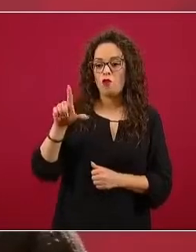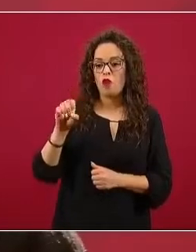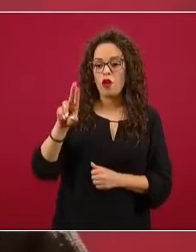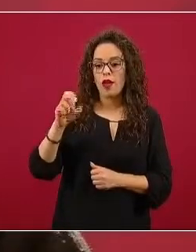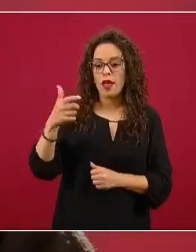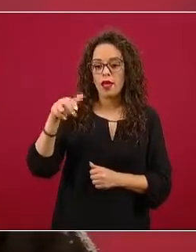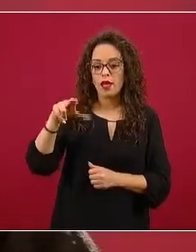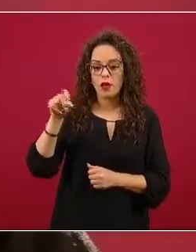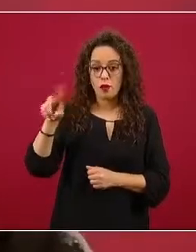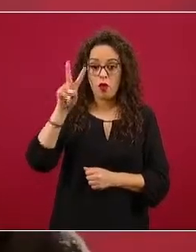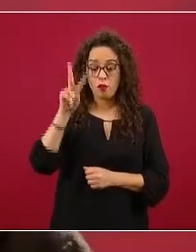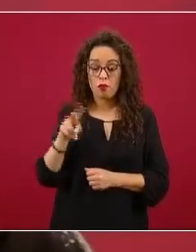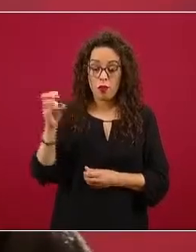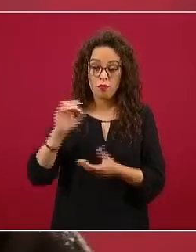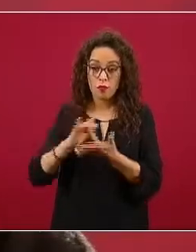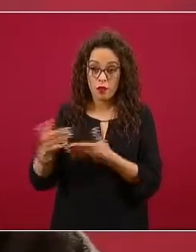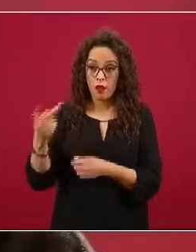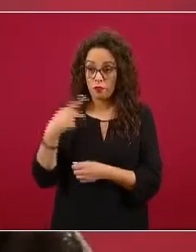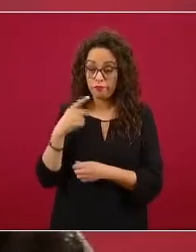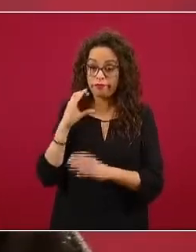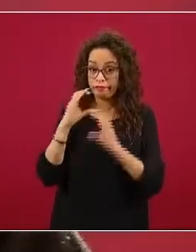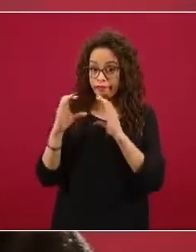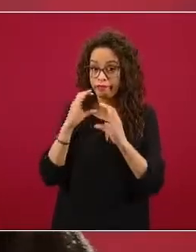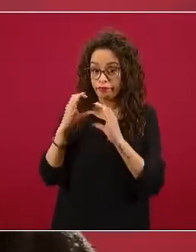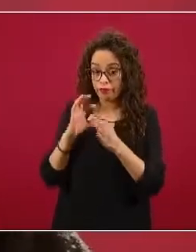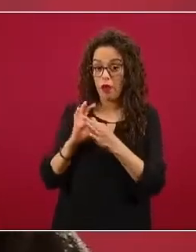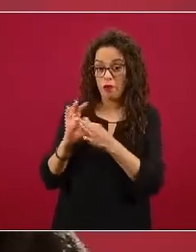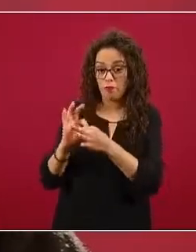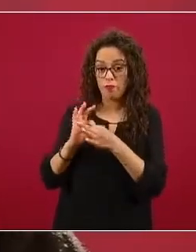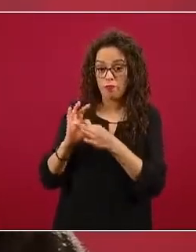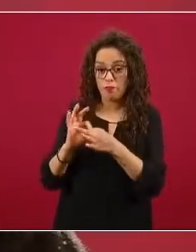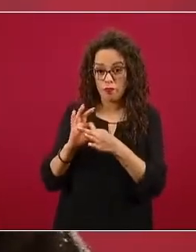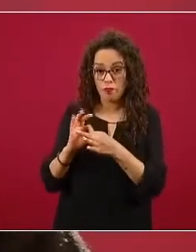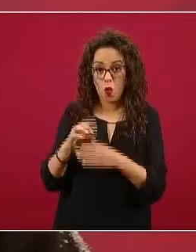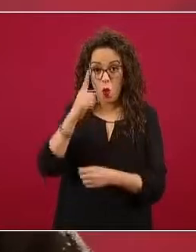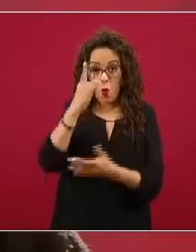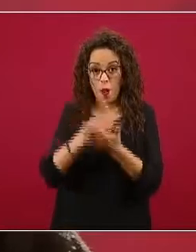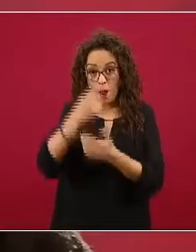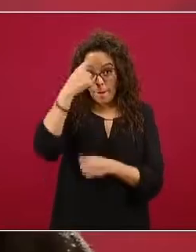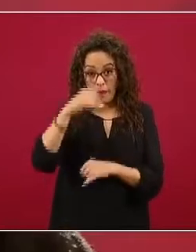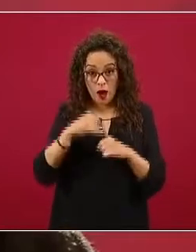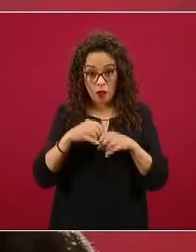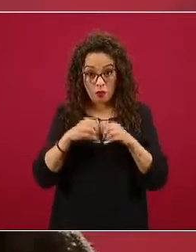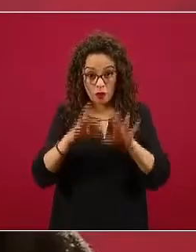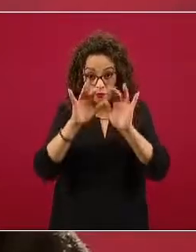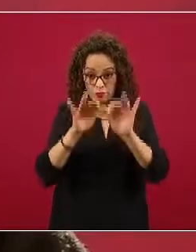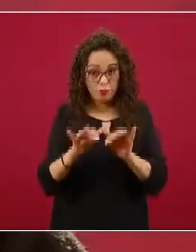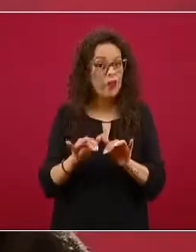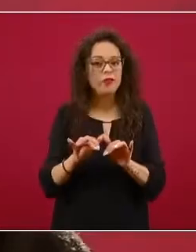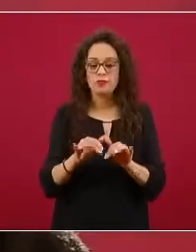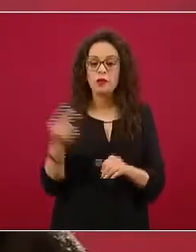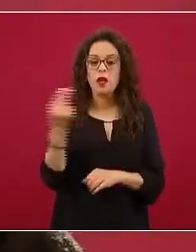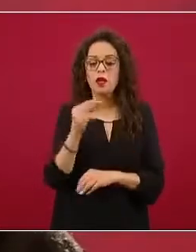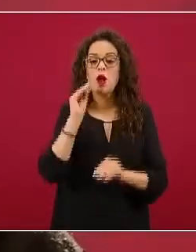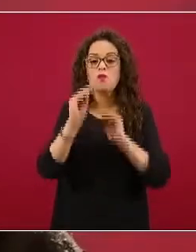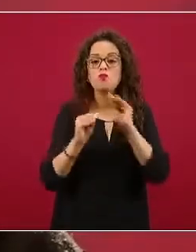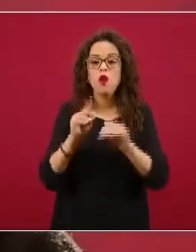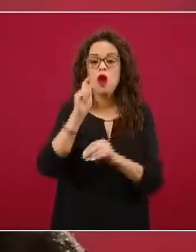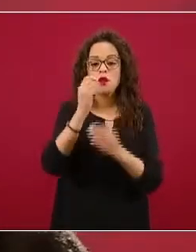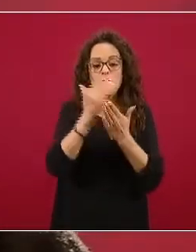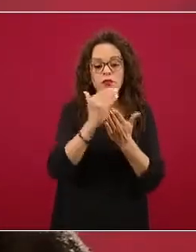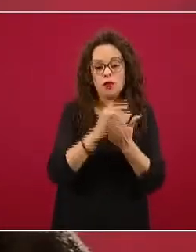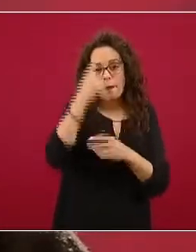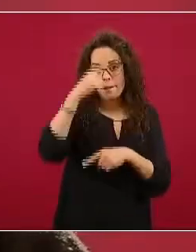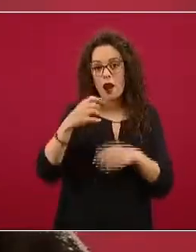mantenido también en estrecha comunicación, no solamente para el propósito de integrar información, sino de establecer lineamientos de seguridad sanitaria en